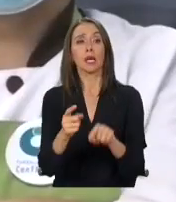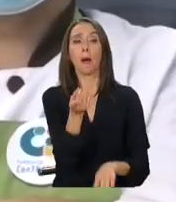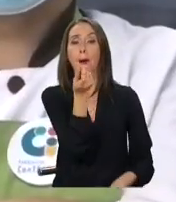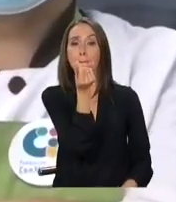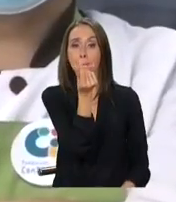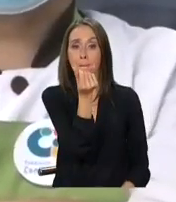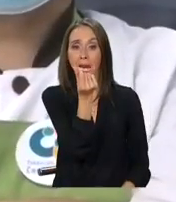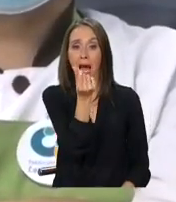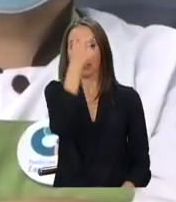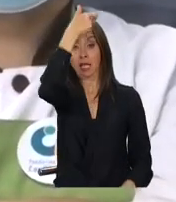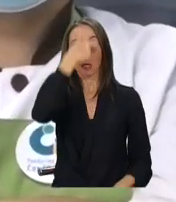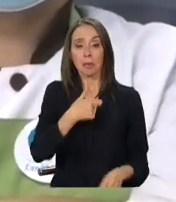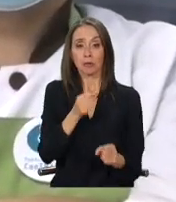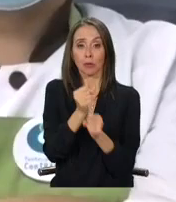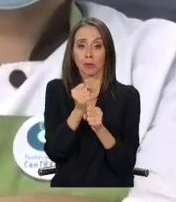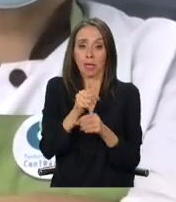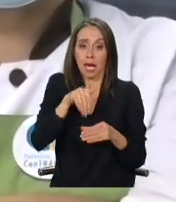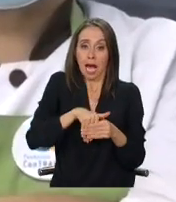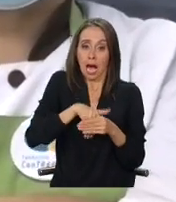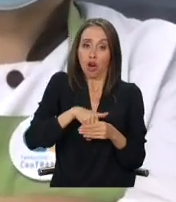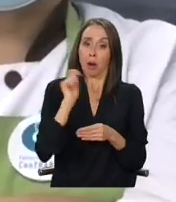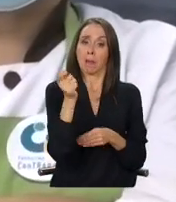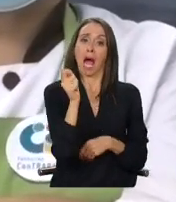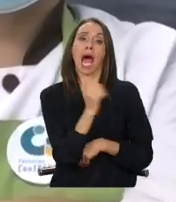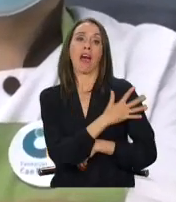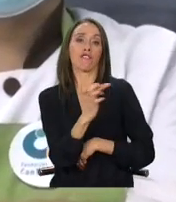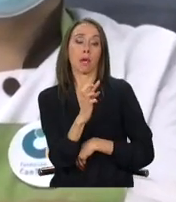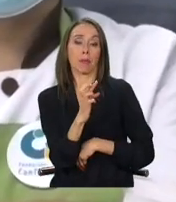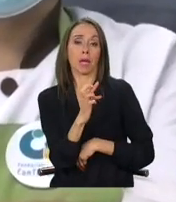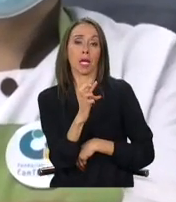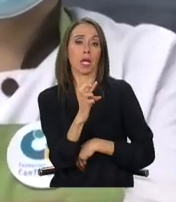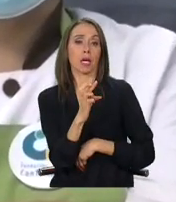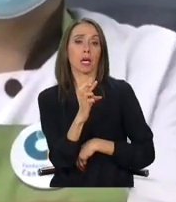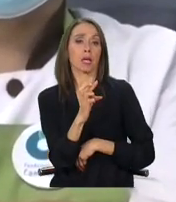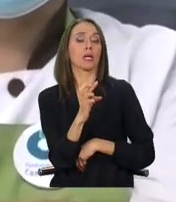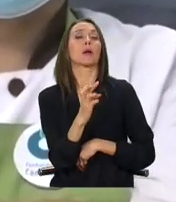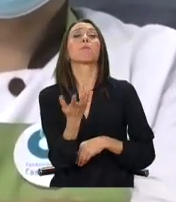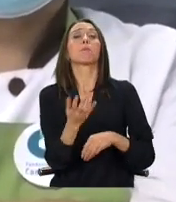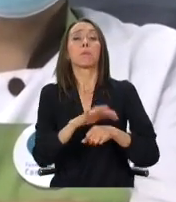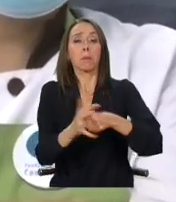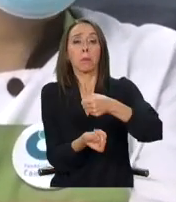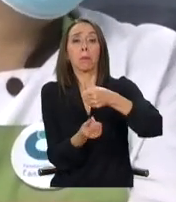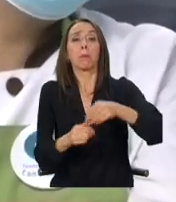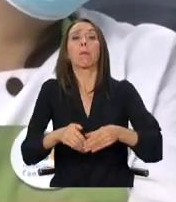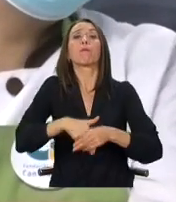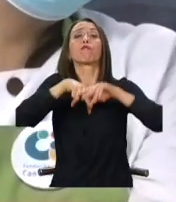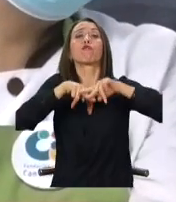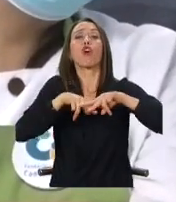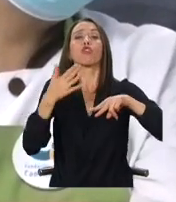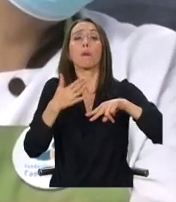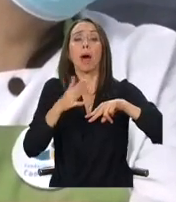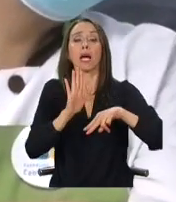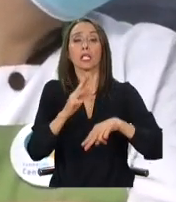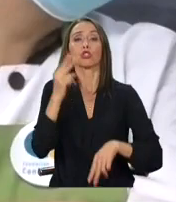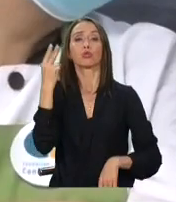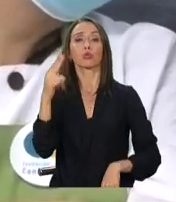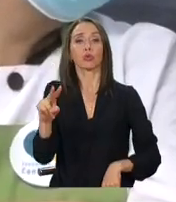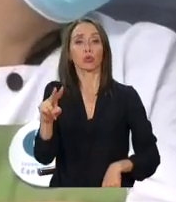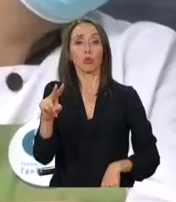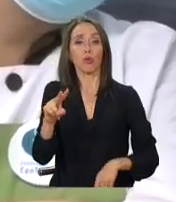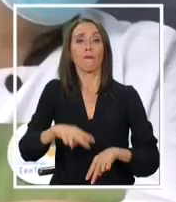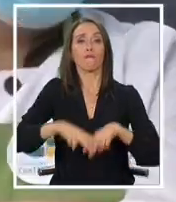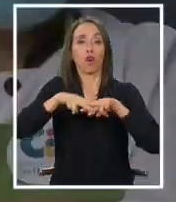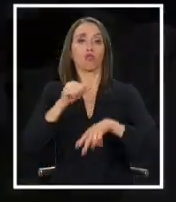plata ahorrada por los cotizantes no tiene ningún otro destino que mantenerse dentro de su propio